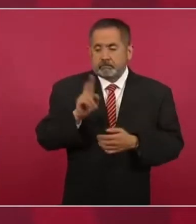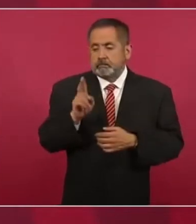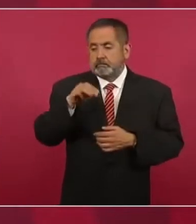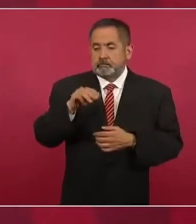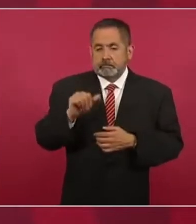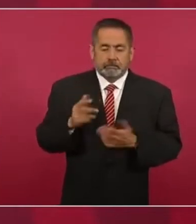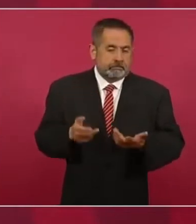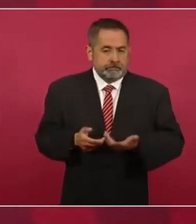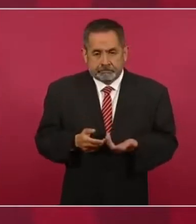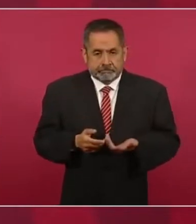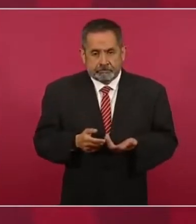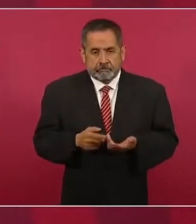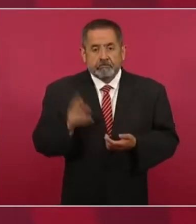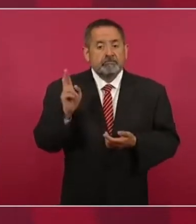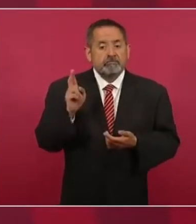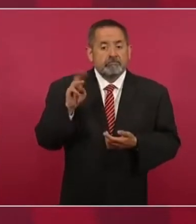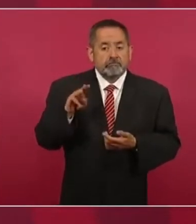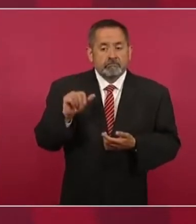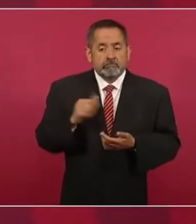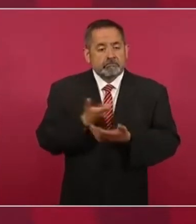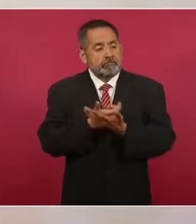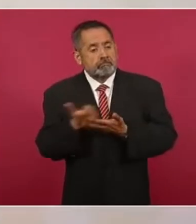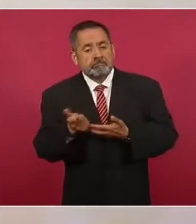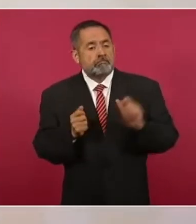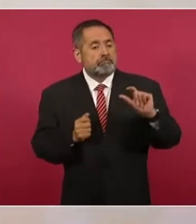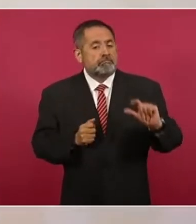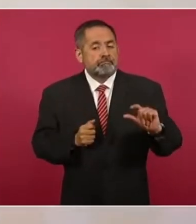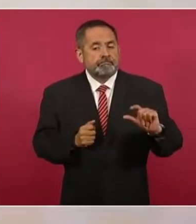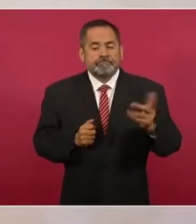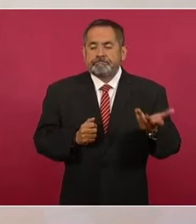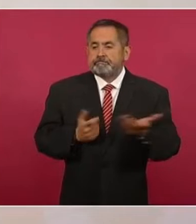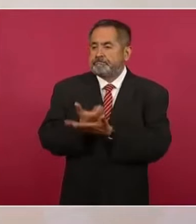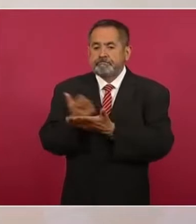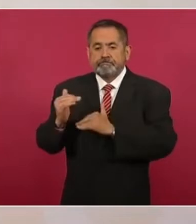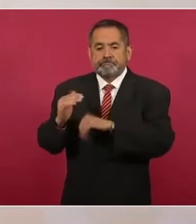que las UMAS son menos que el salario mínimo.